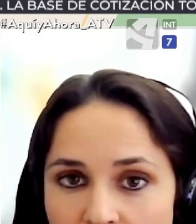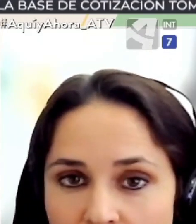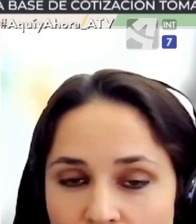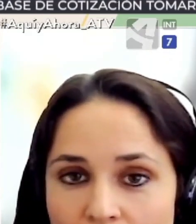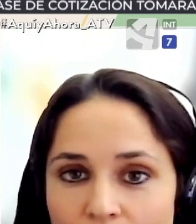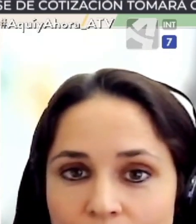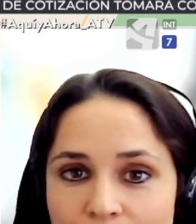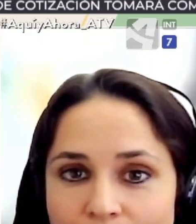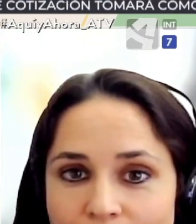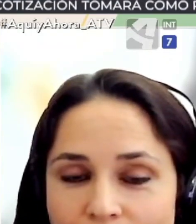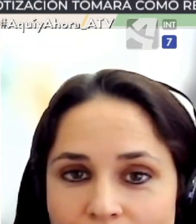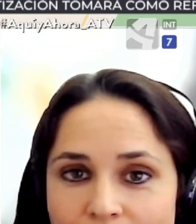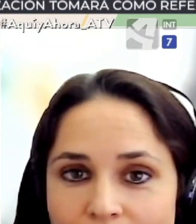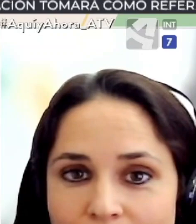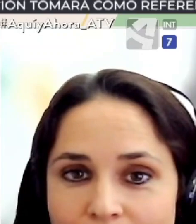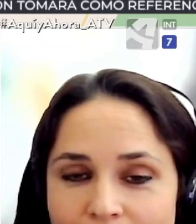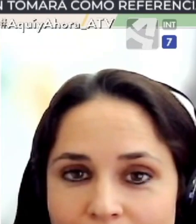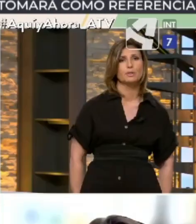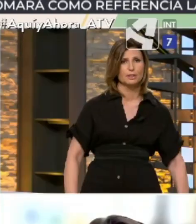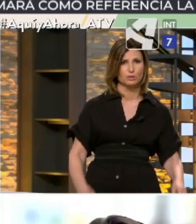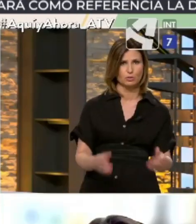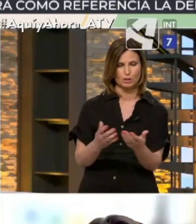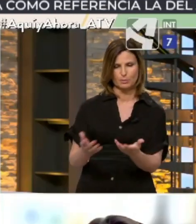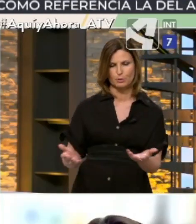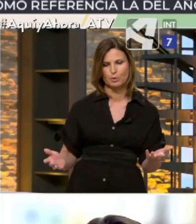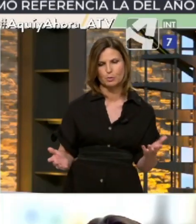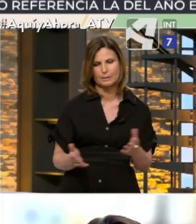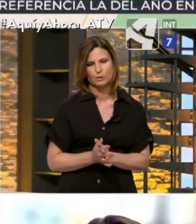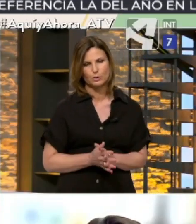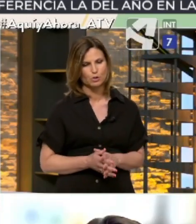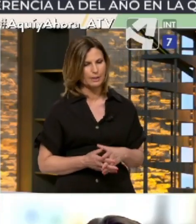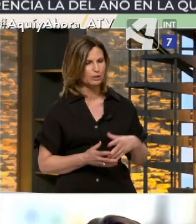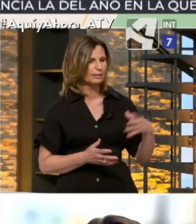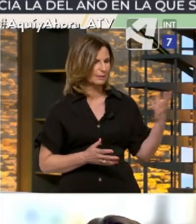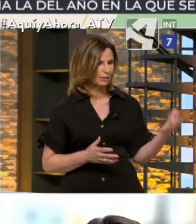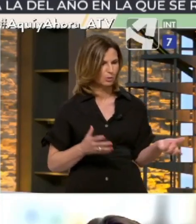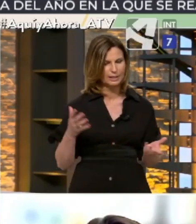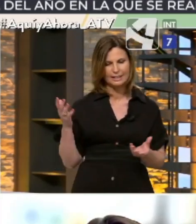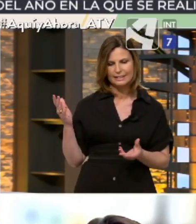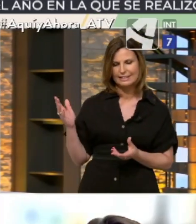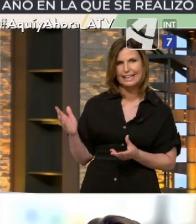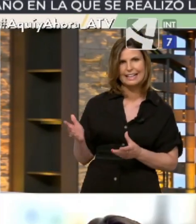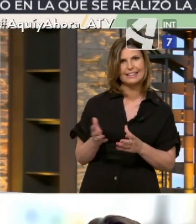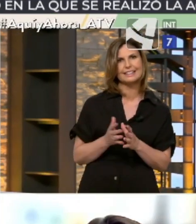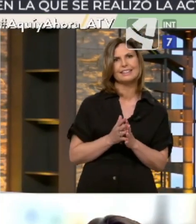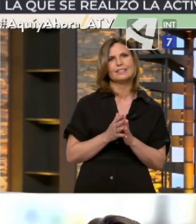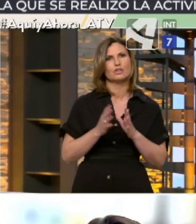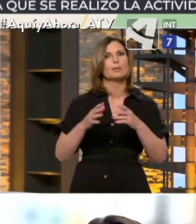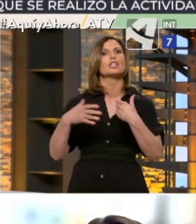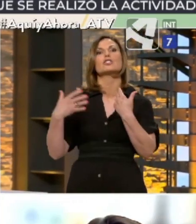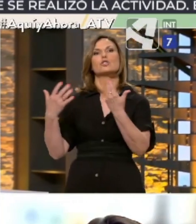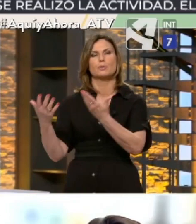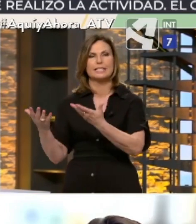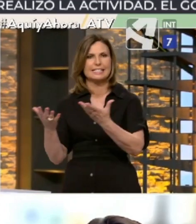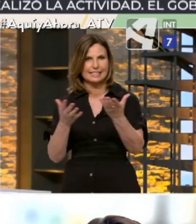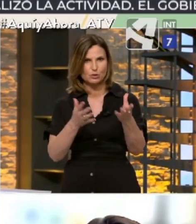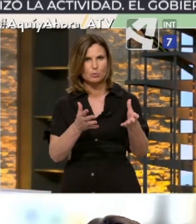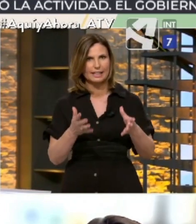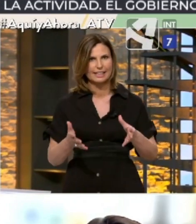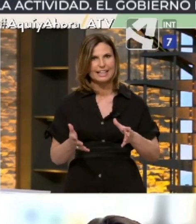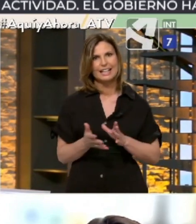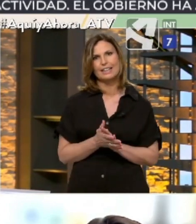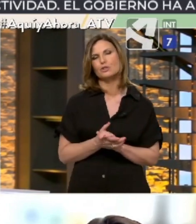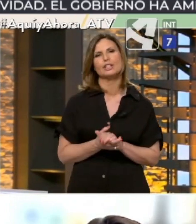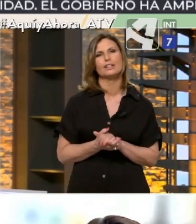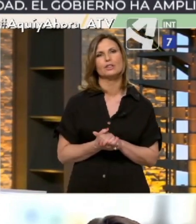es intencionado más allá del reconocimiento como hoy se produce por parte del gobierno español también de Noruega de Irlanda no sabemos si hay otros países que se